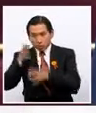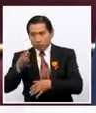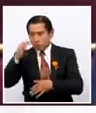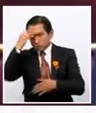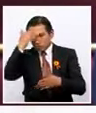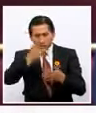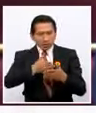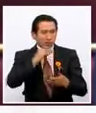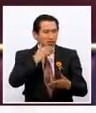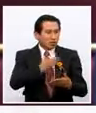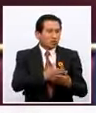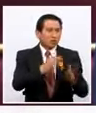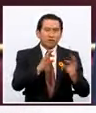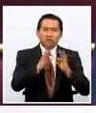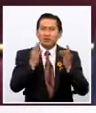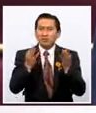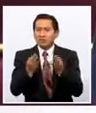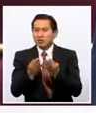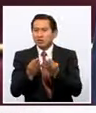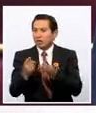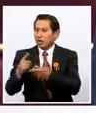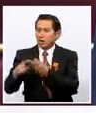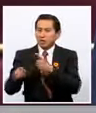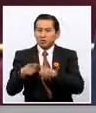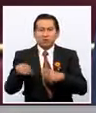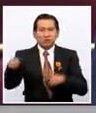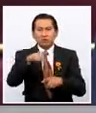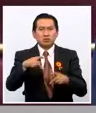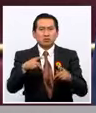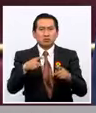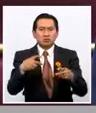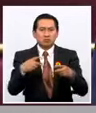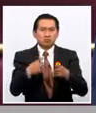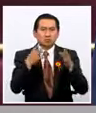familiares amigos y vecinos